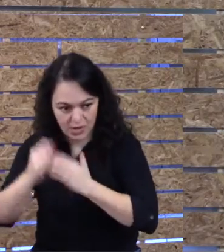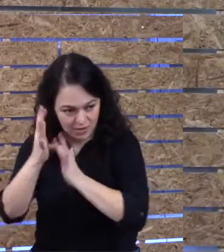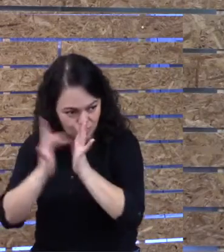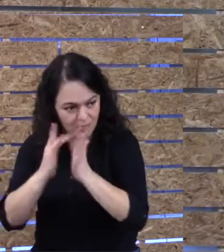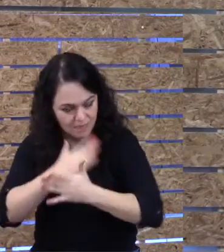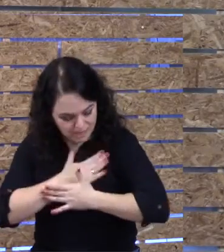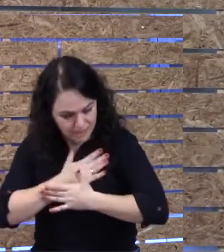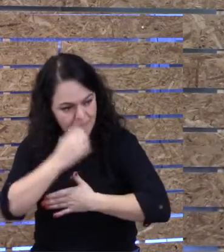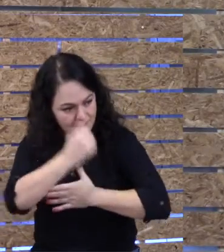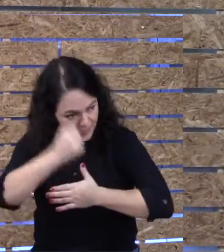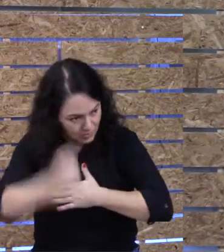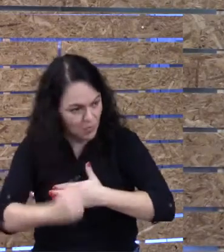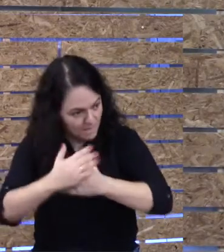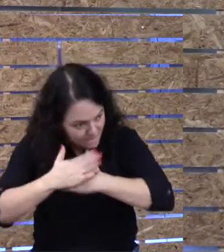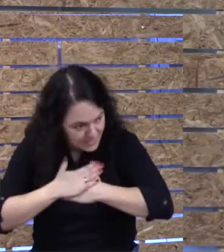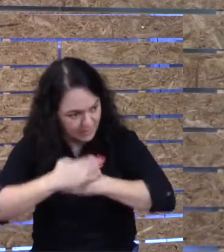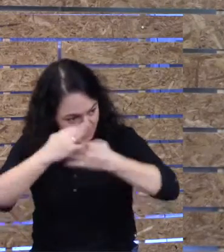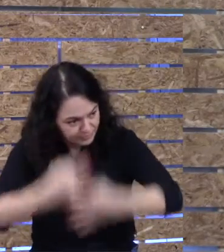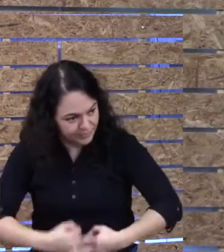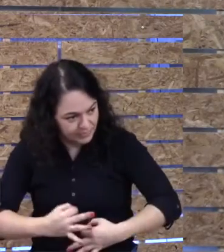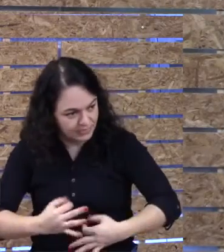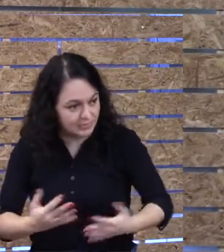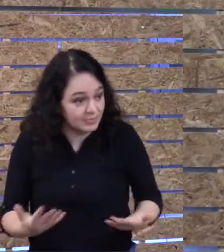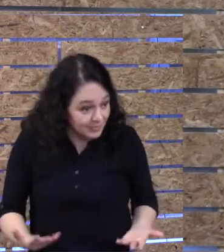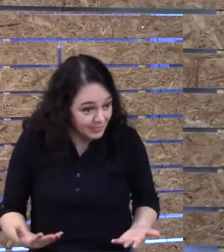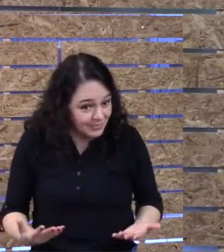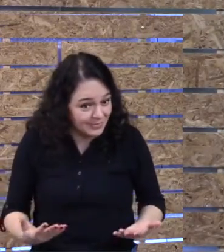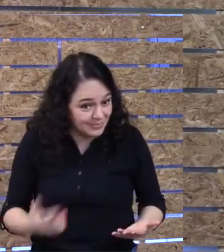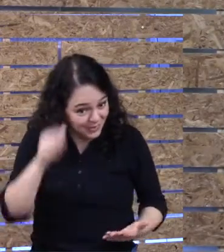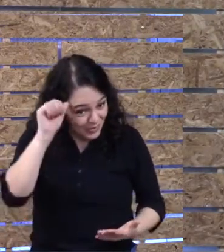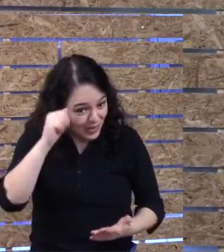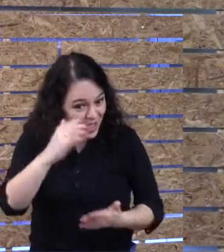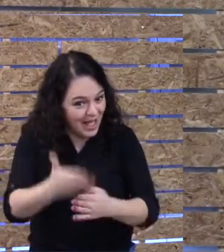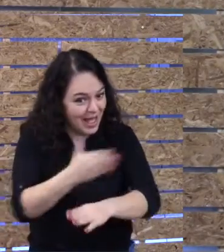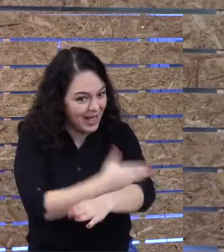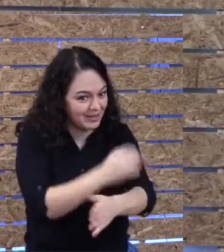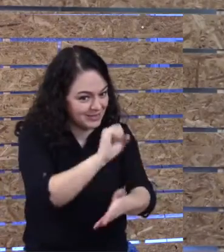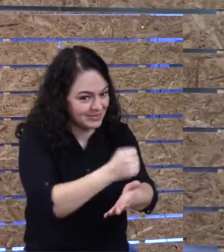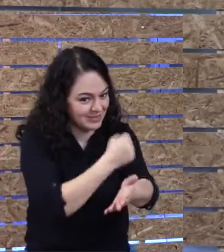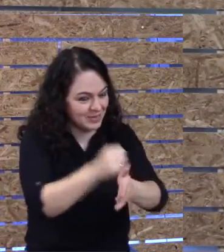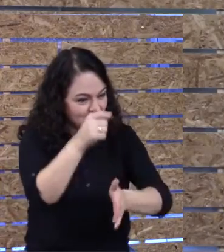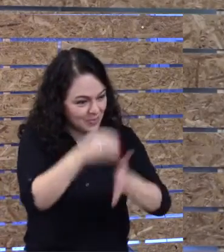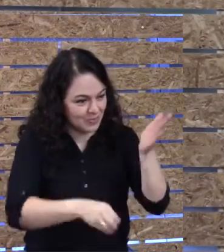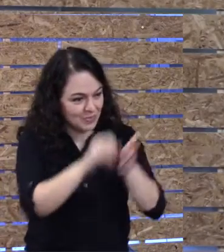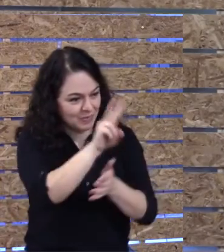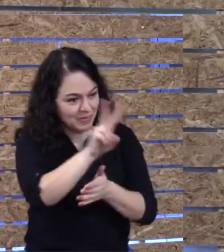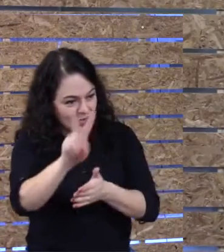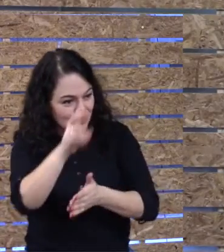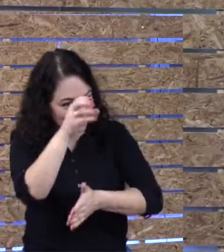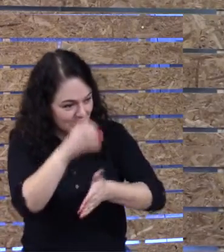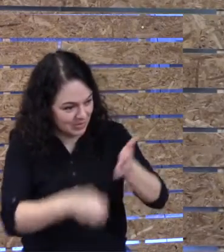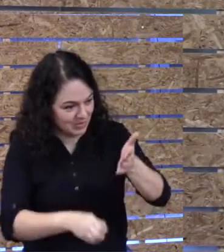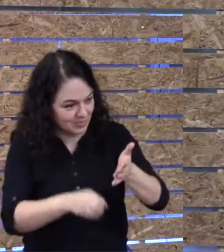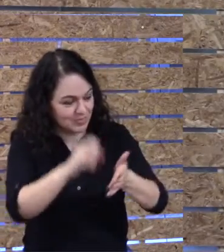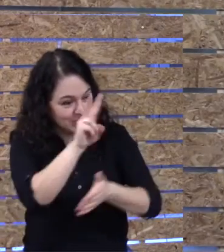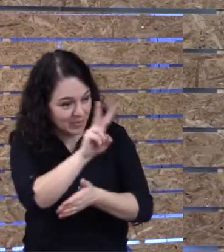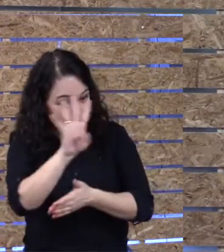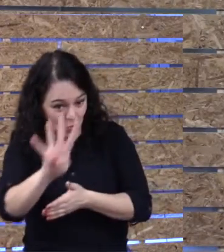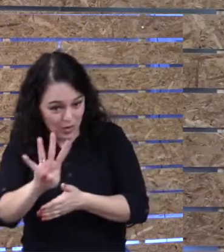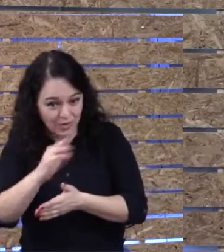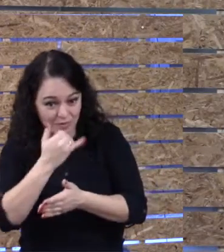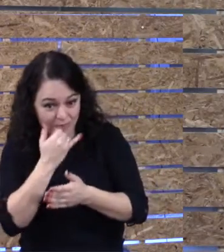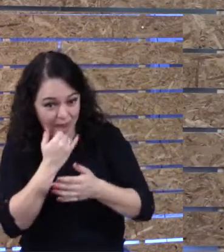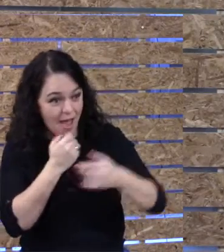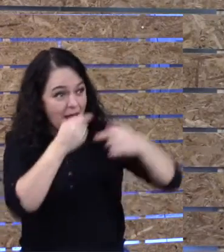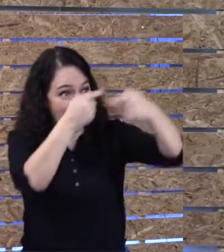Salmo con respecto al Salmo 22 que estudiamos la semana pasada y al Salmo 24. Es decir, que el que puede leer el Salmo